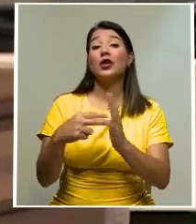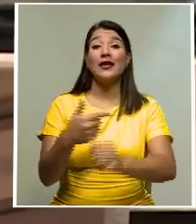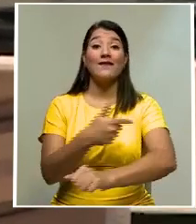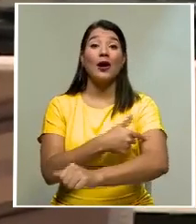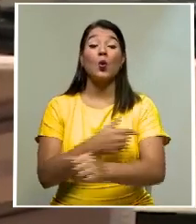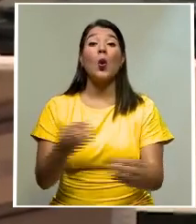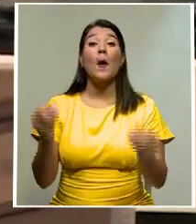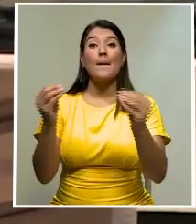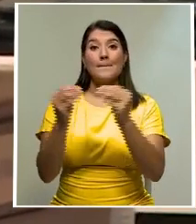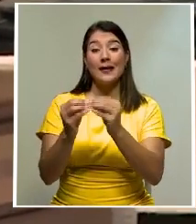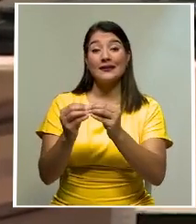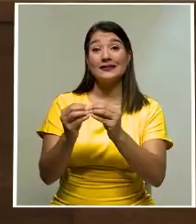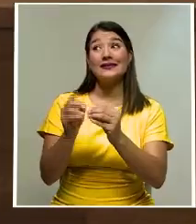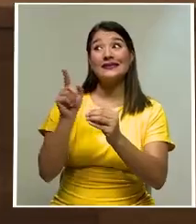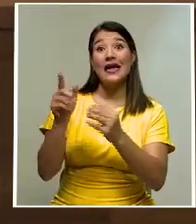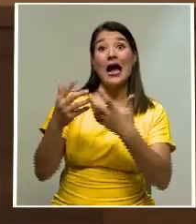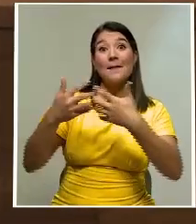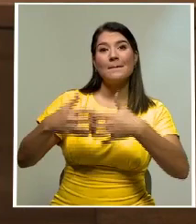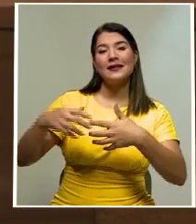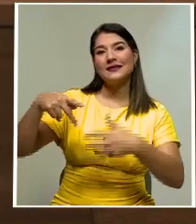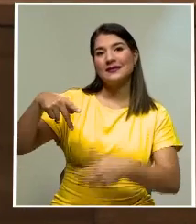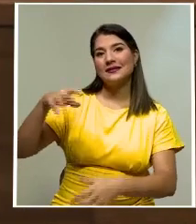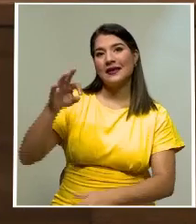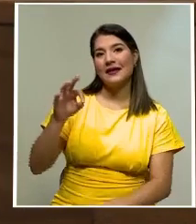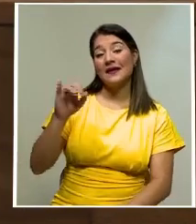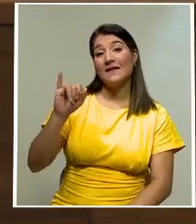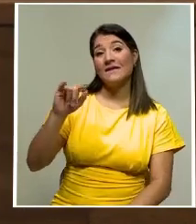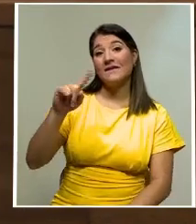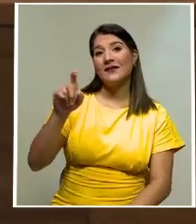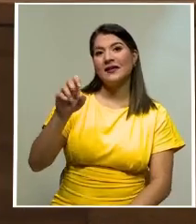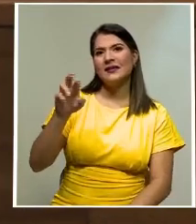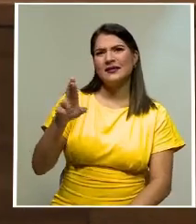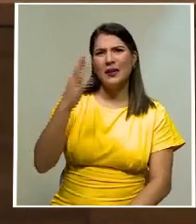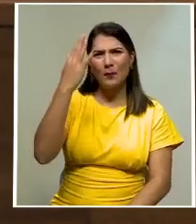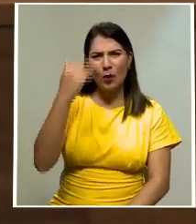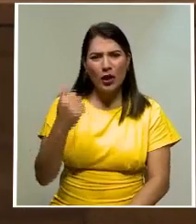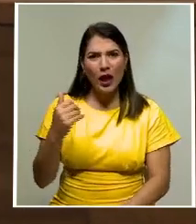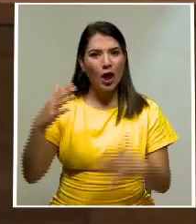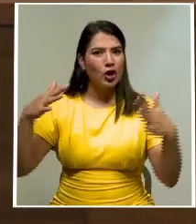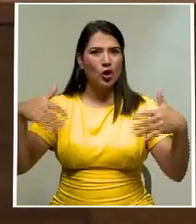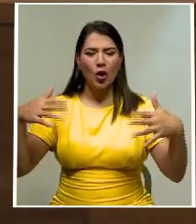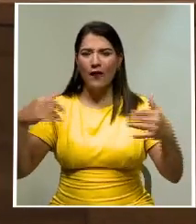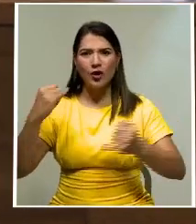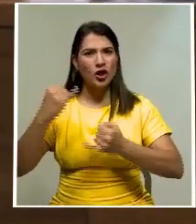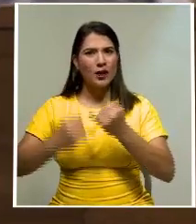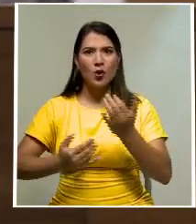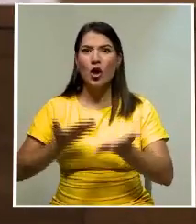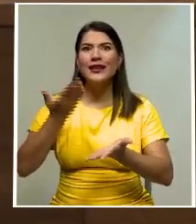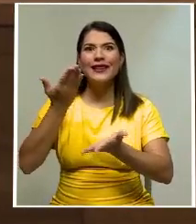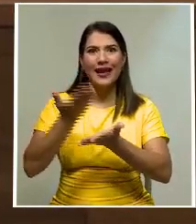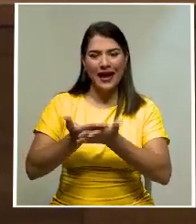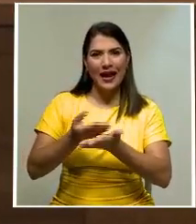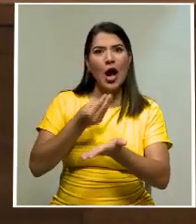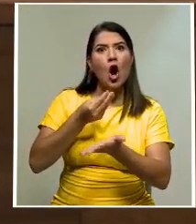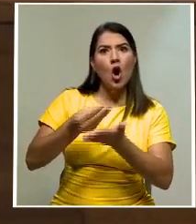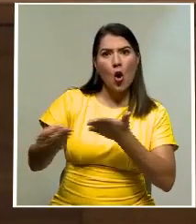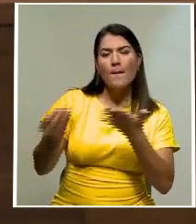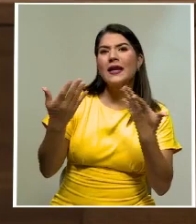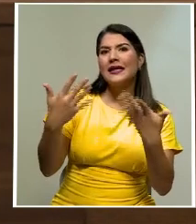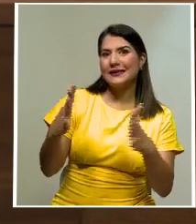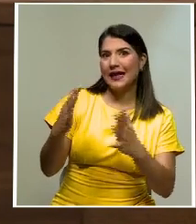a la empresa Pfizer. Esto cuando la misma no ha dado la totalidad de la compra que ya Costa Rica le había